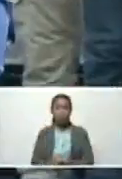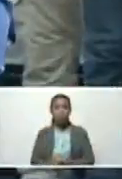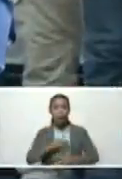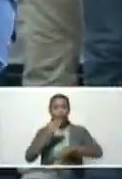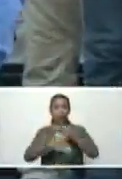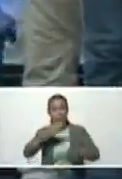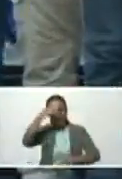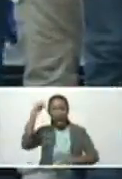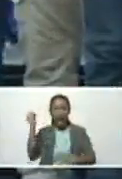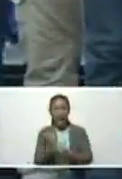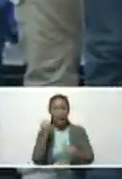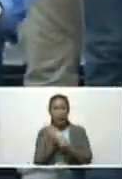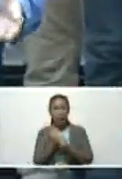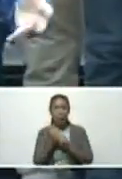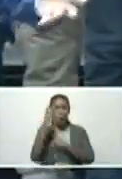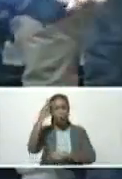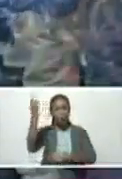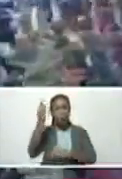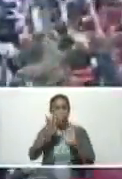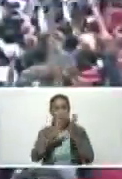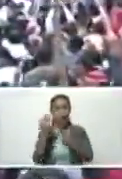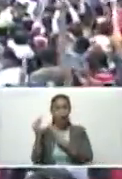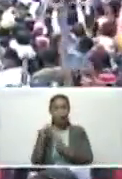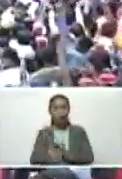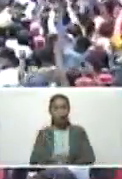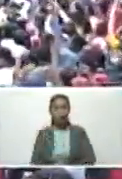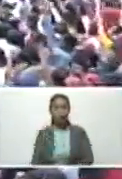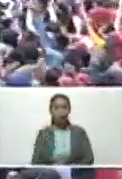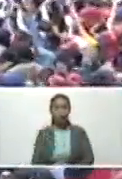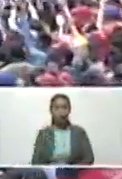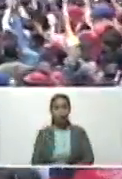hacen trabajo en los consejos comunales.